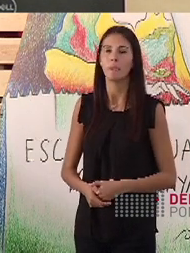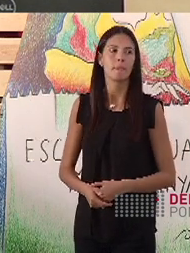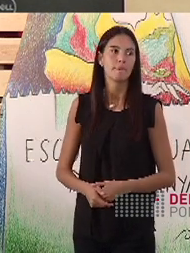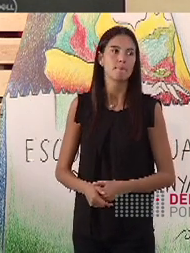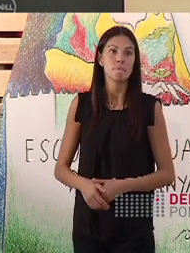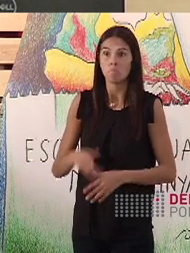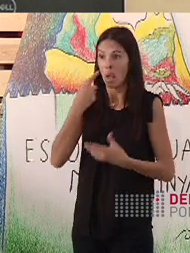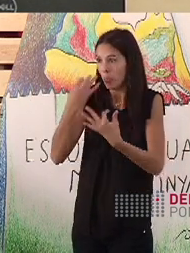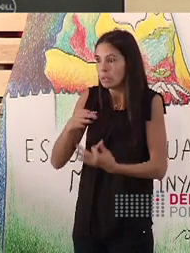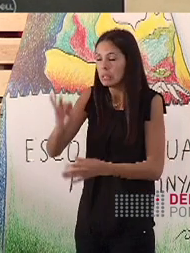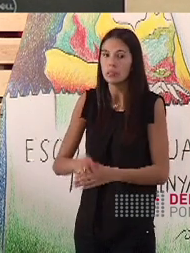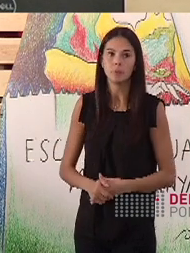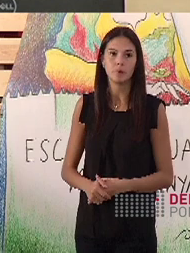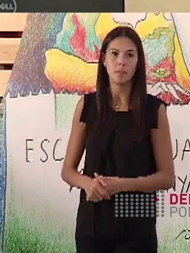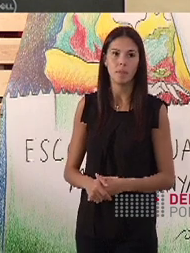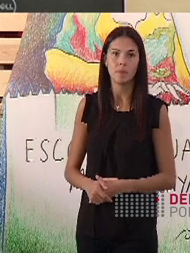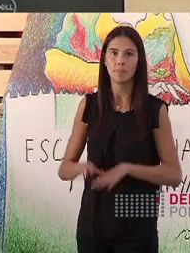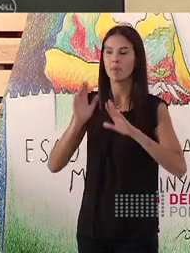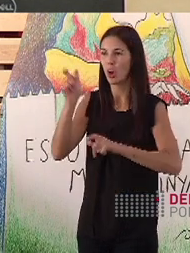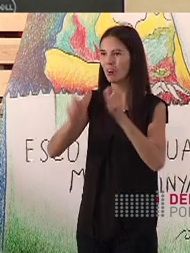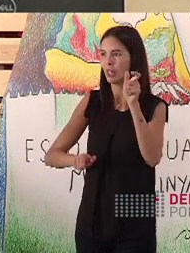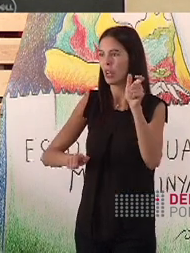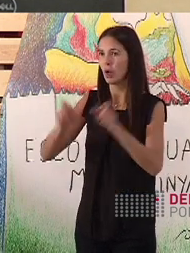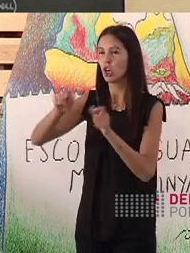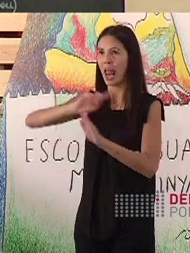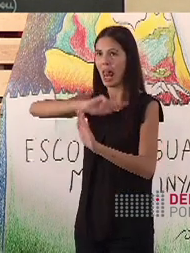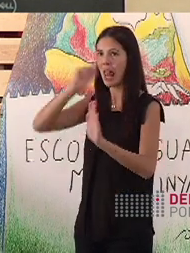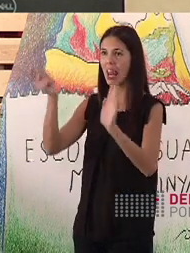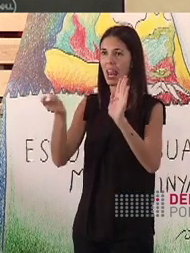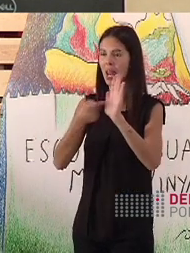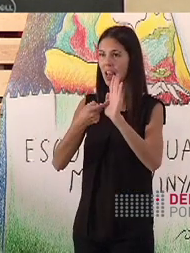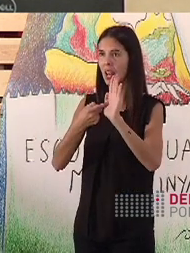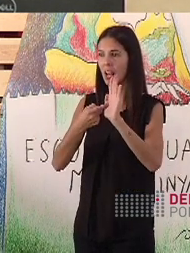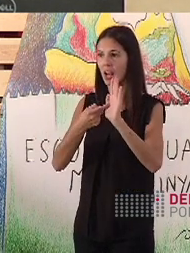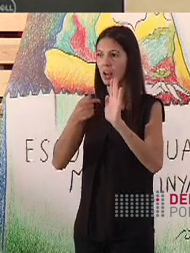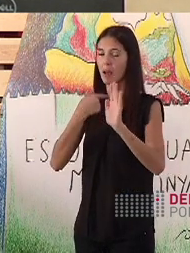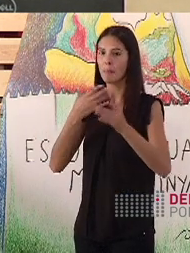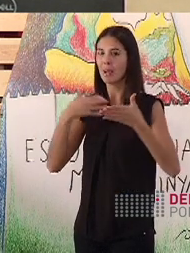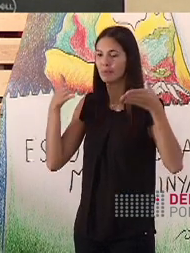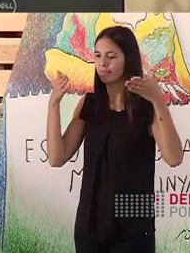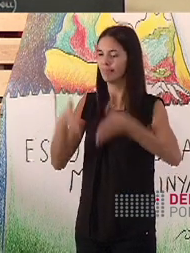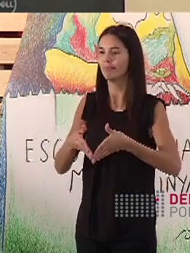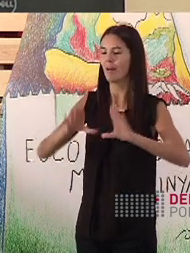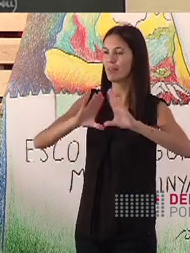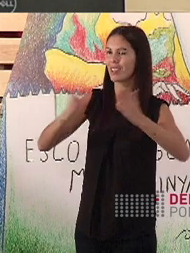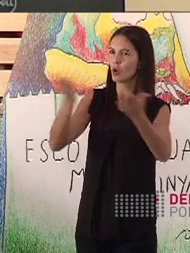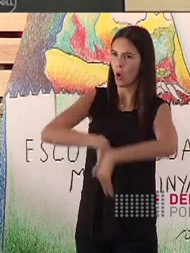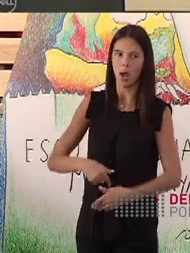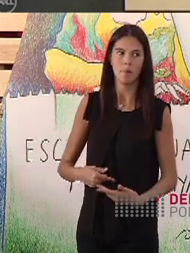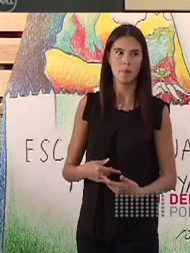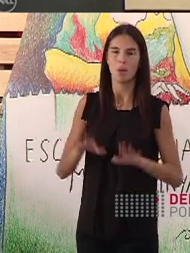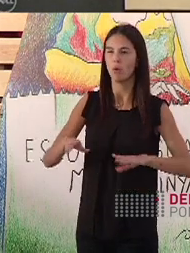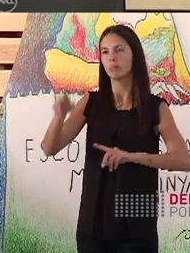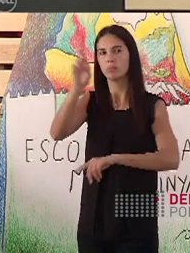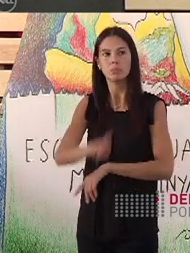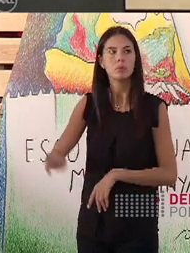Es, ¿no? Pero... si los que aplican la ley no tienen perspectiva feminista, no. Si es ficción... Pero es que, fijaos, es que todo el rato nos están diciendo